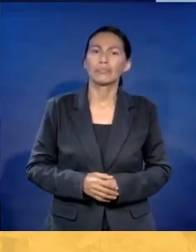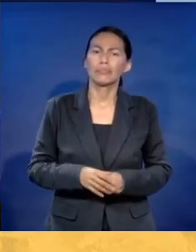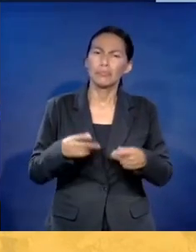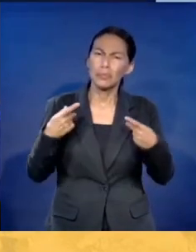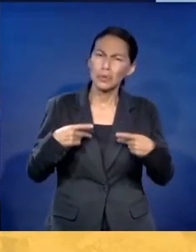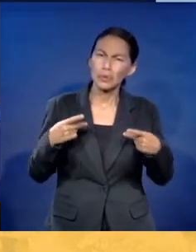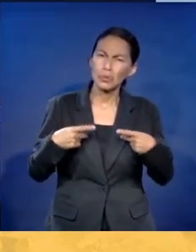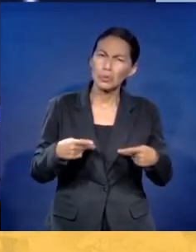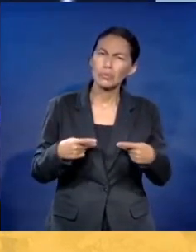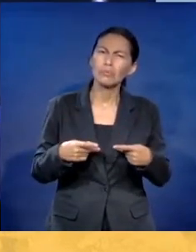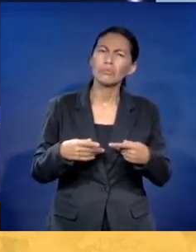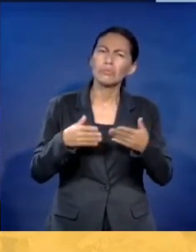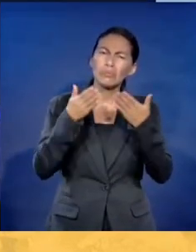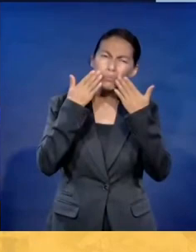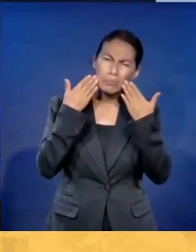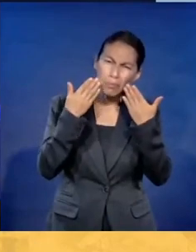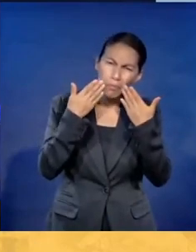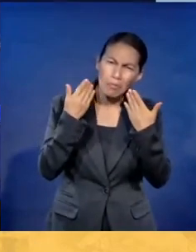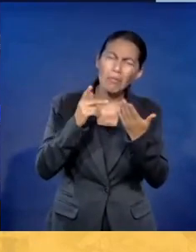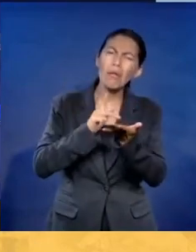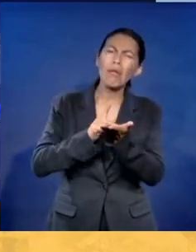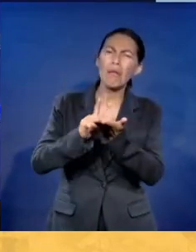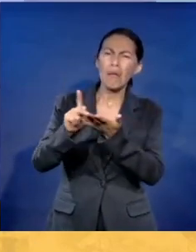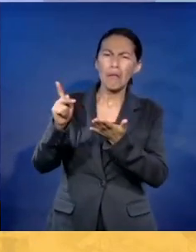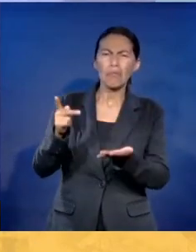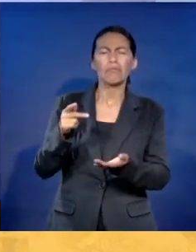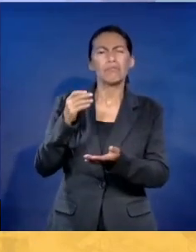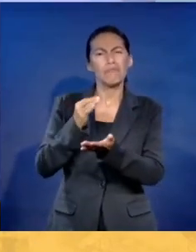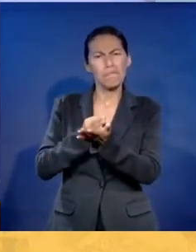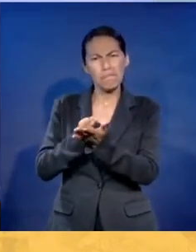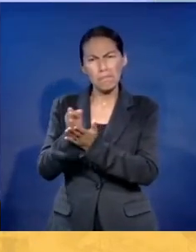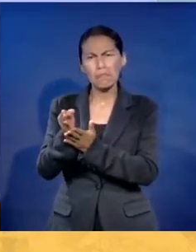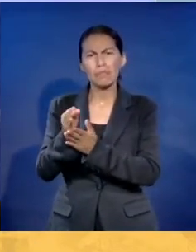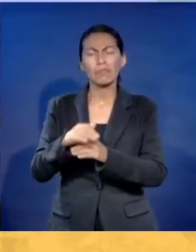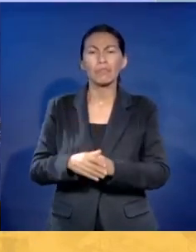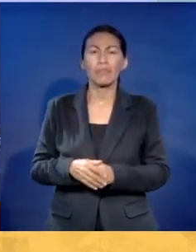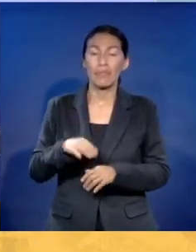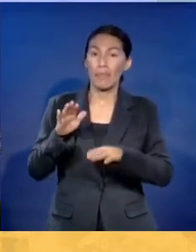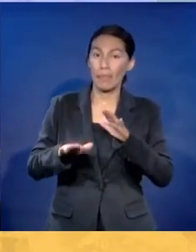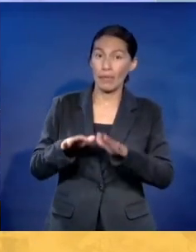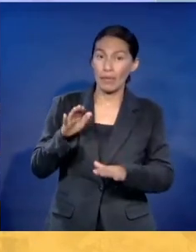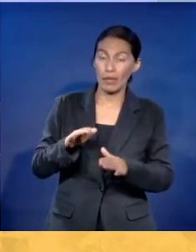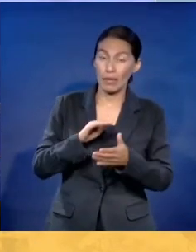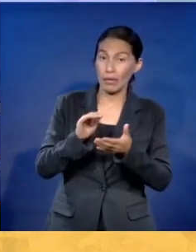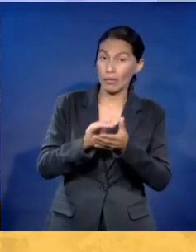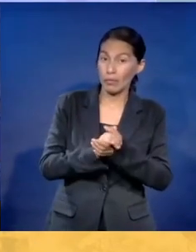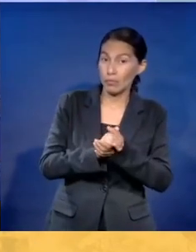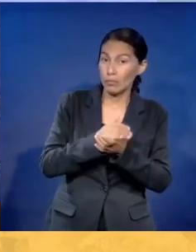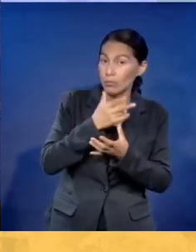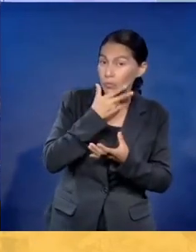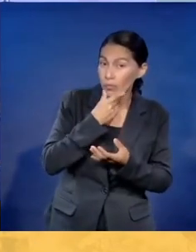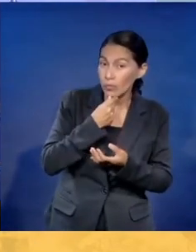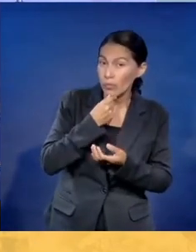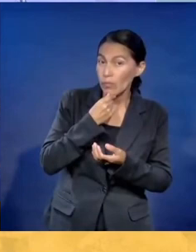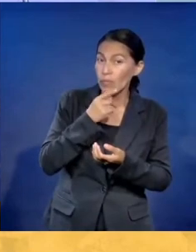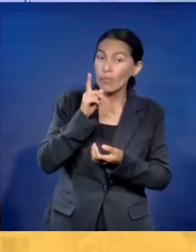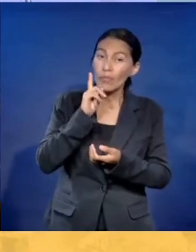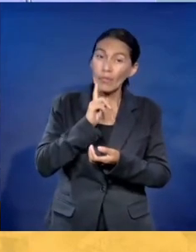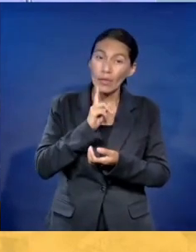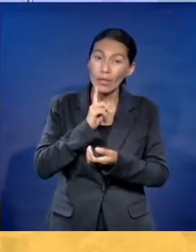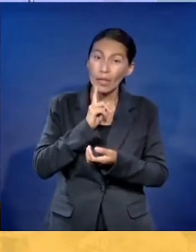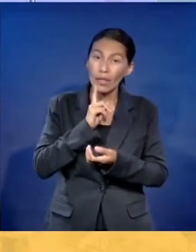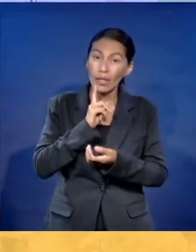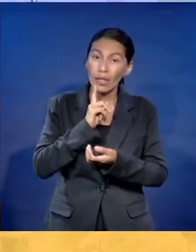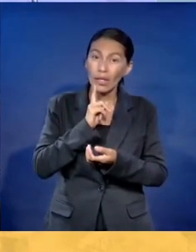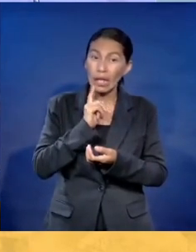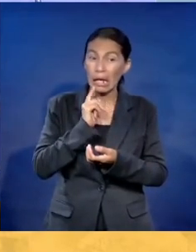gente Leal Así que nadie piense no De pronto cuando uno escucha a una esposa lastimada o un esposo lastimado hace ver que la otra persona